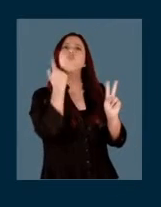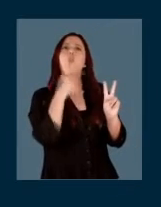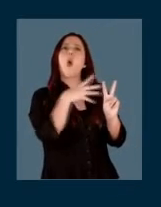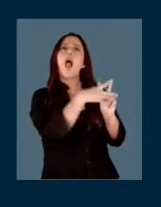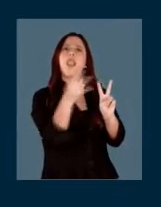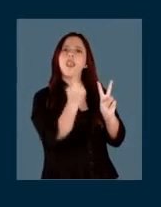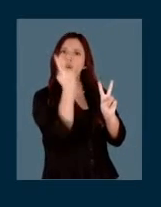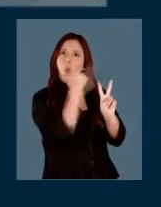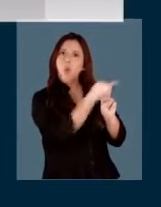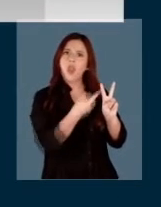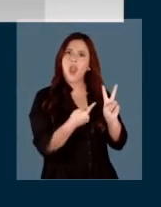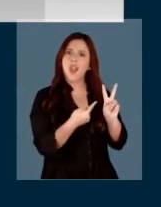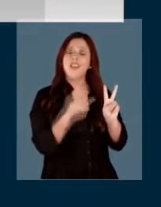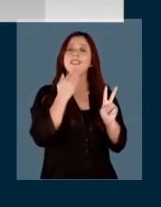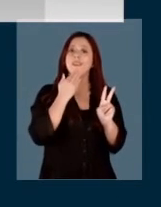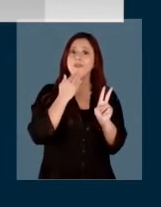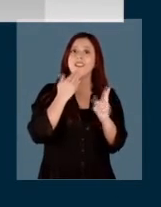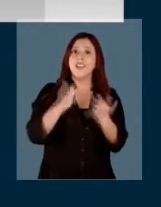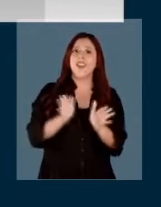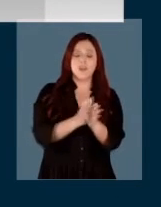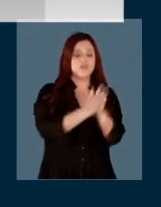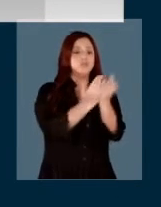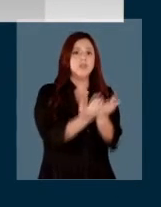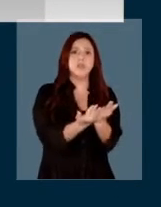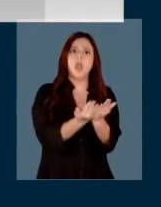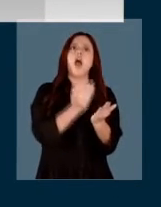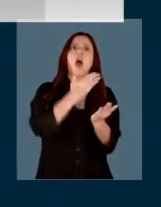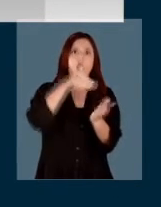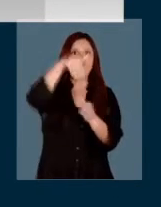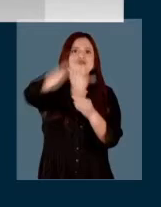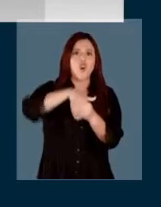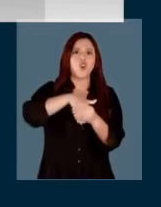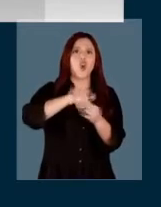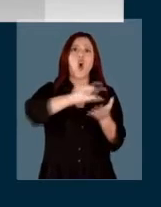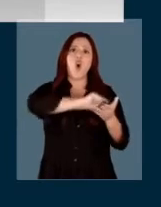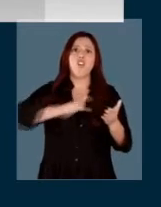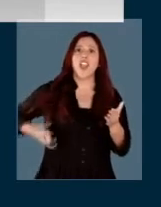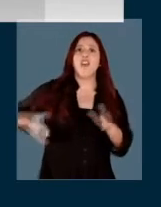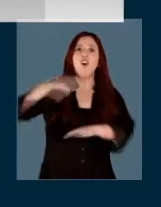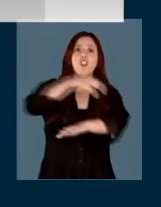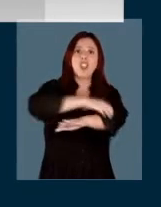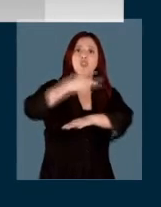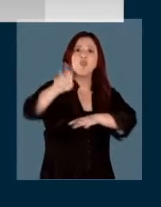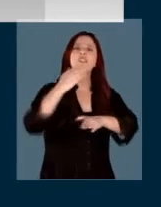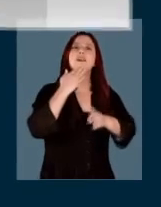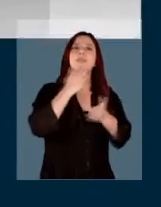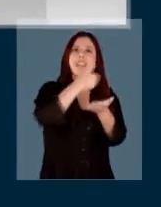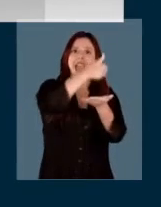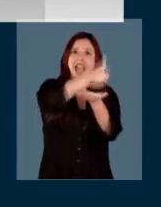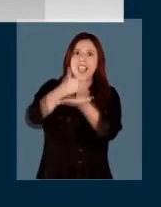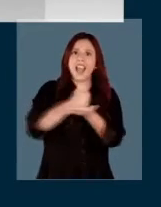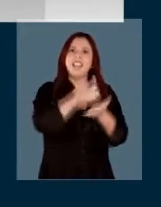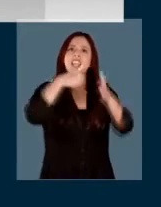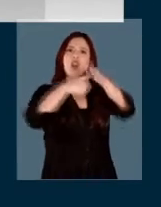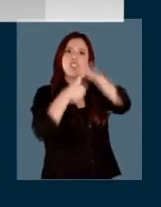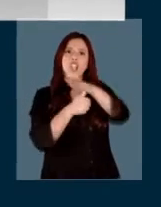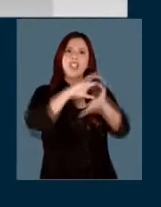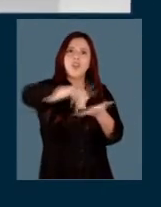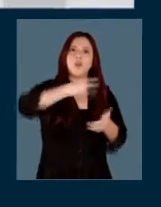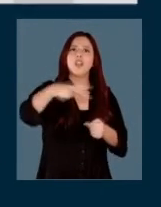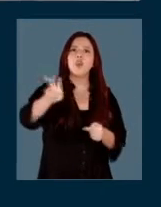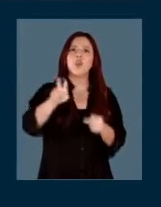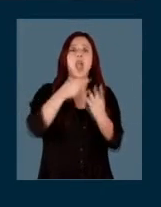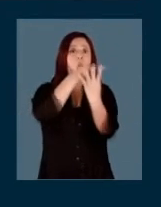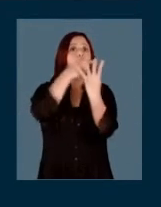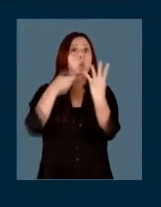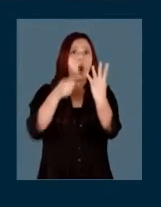momento en alguna comuna que esté en cuarentena, ¿cuáles son los protocolos que yo voy a tener que tomar o seguir para poder llegar a mi comuna a sufragar?